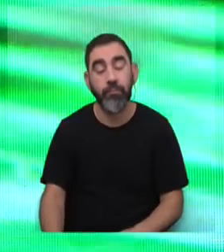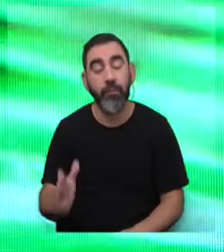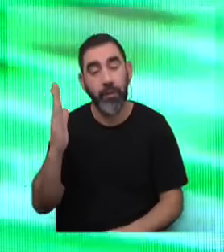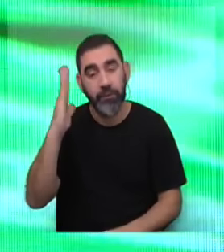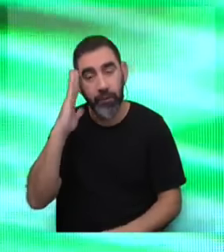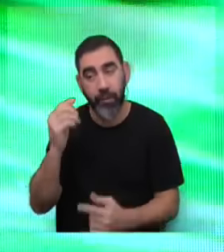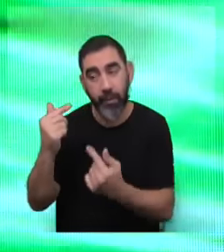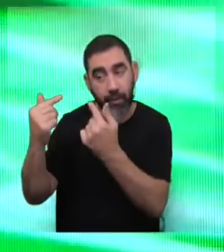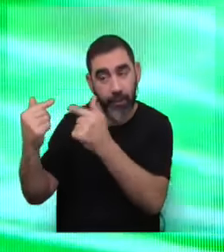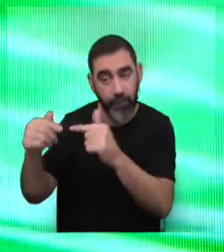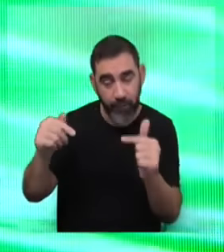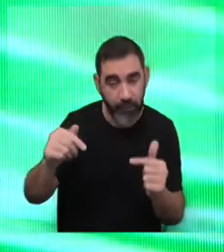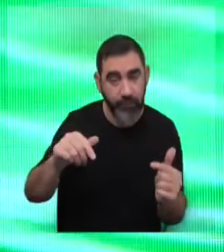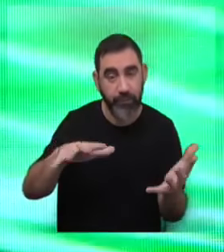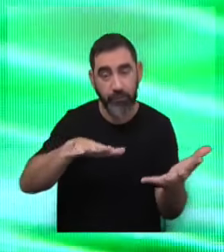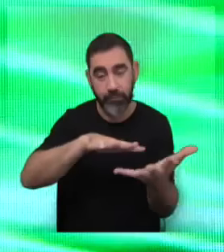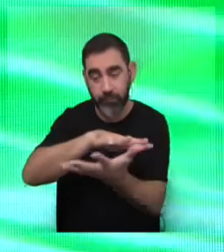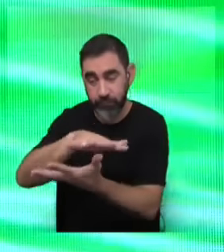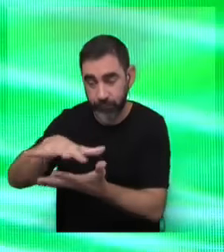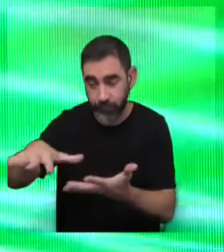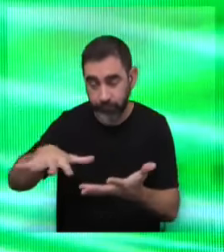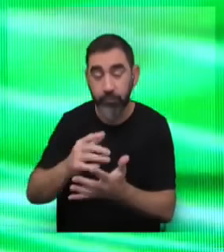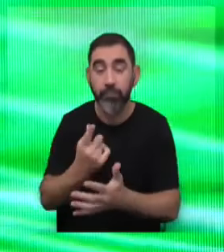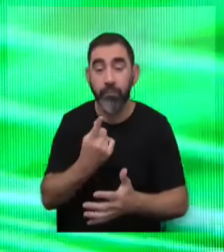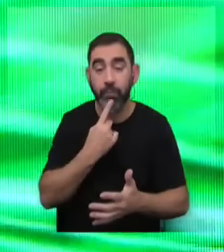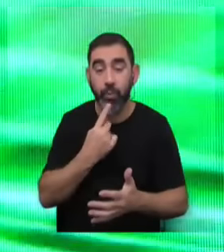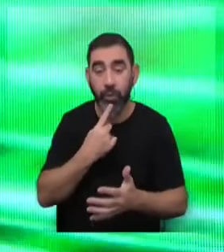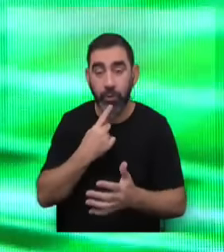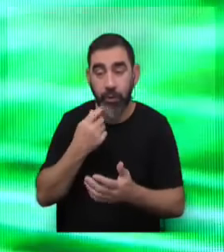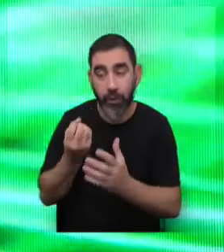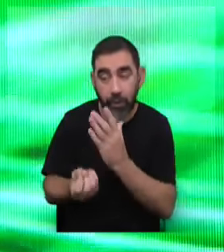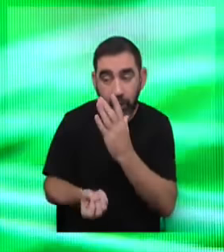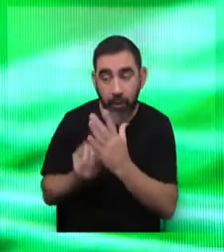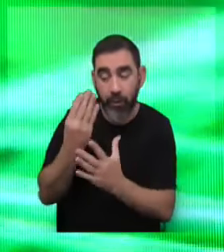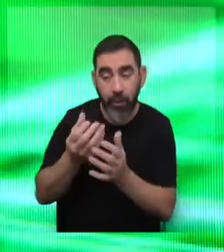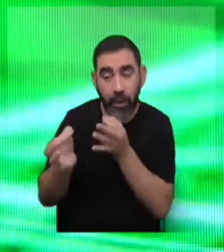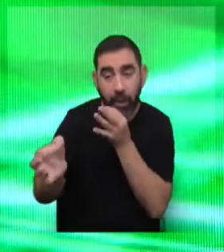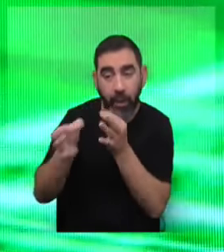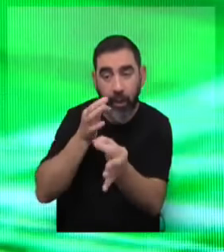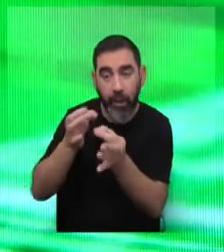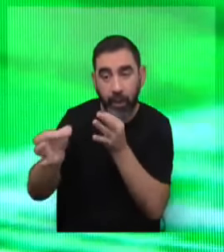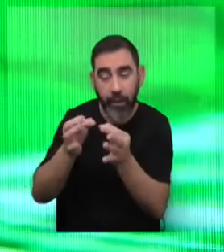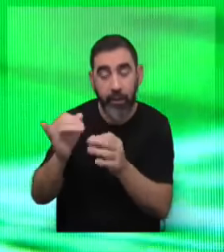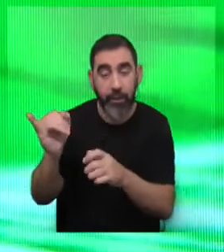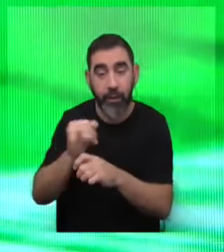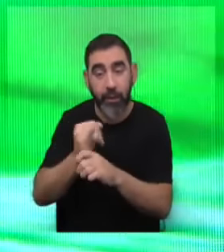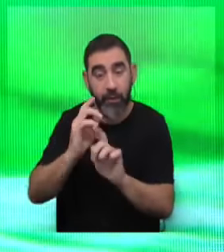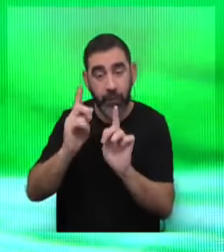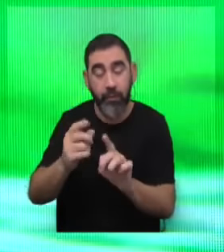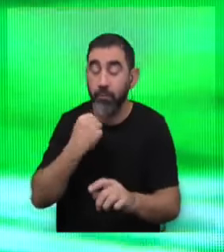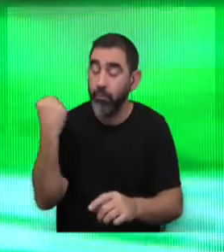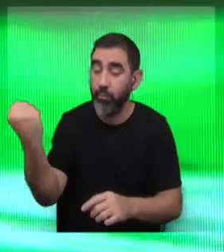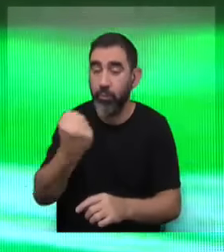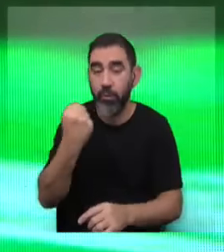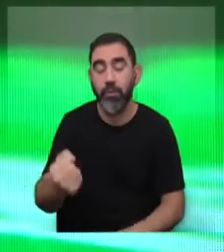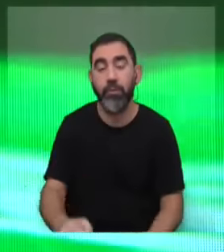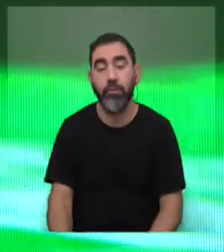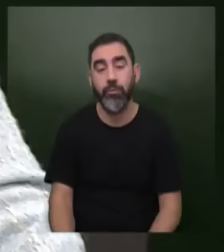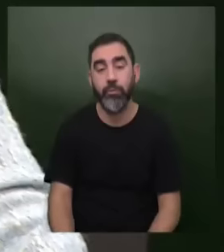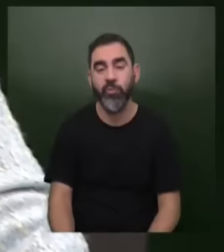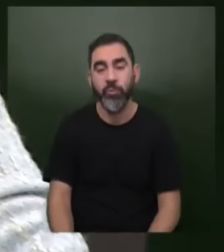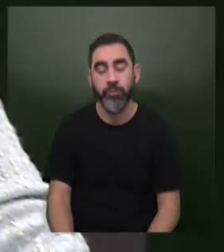encontrar espacios para la implementación de políticas y para la creación de estrategias de acción institucionales es muy importante tengo